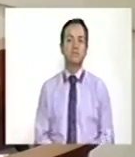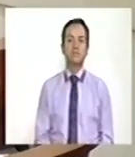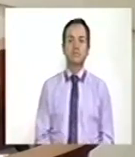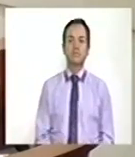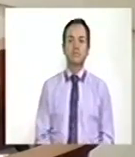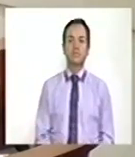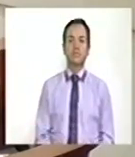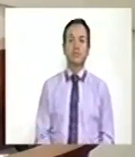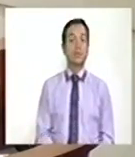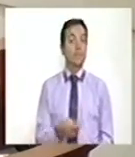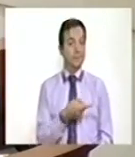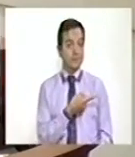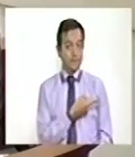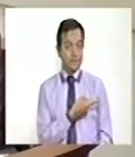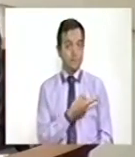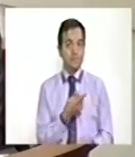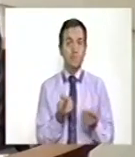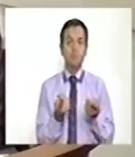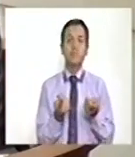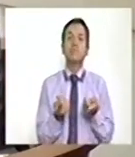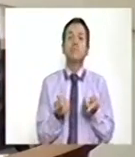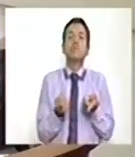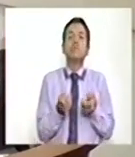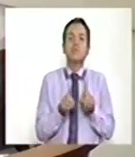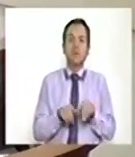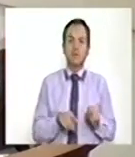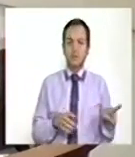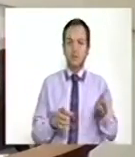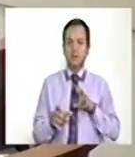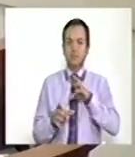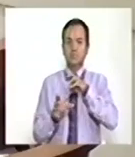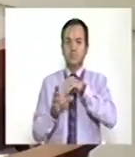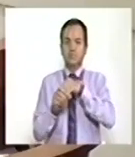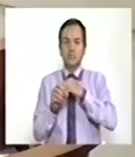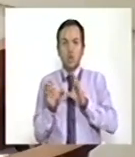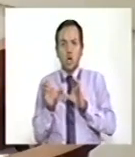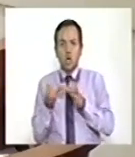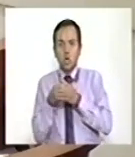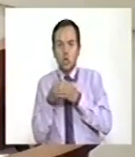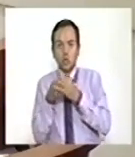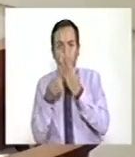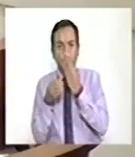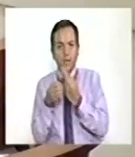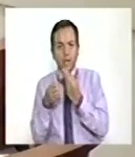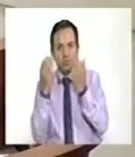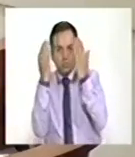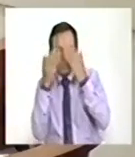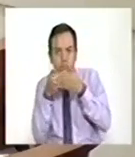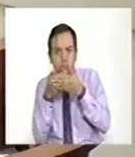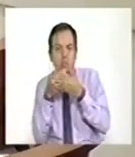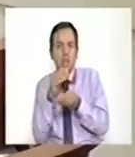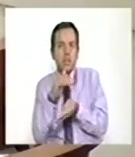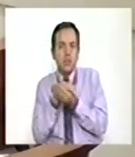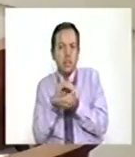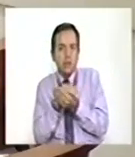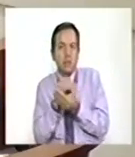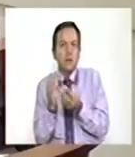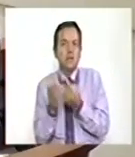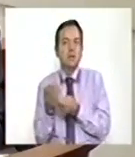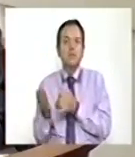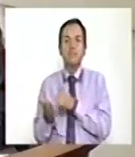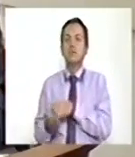que hizo parte de la empresa criminal, que claramente tenía cada